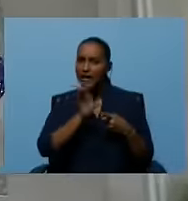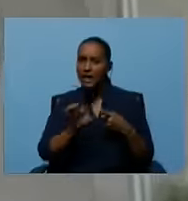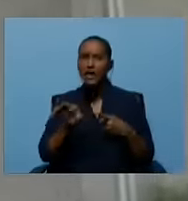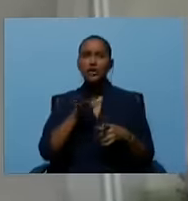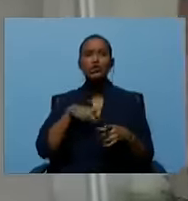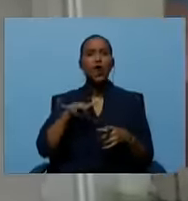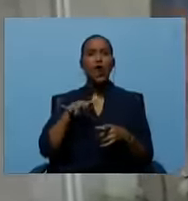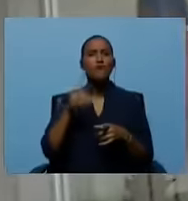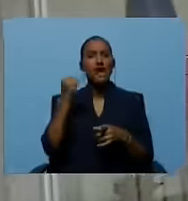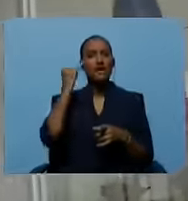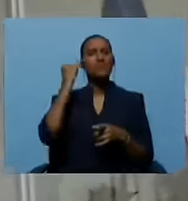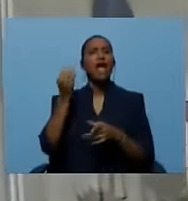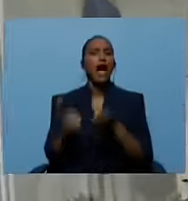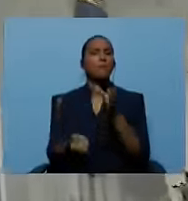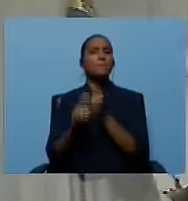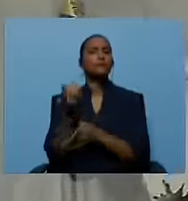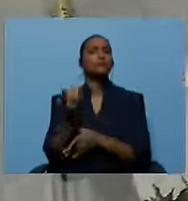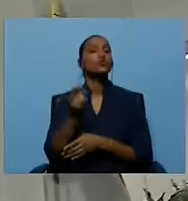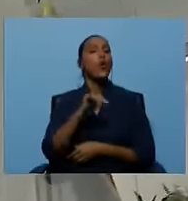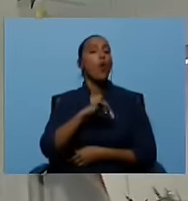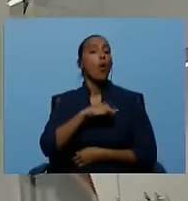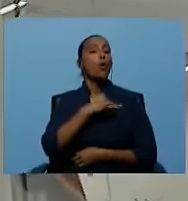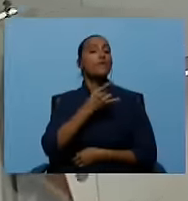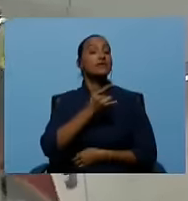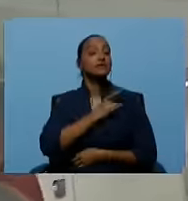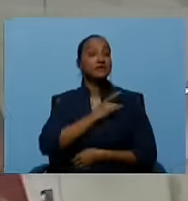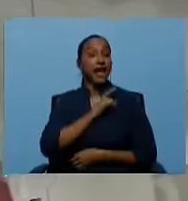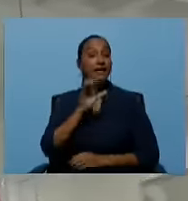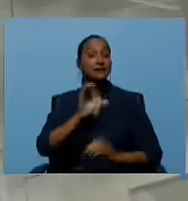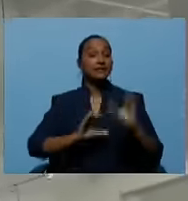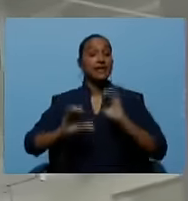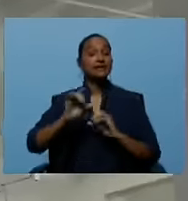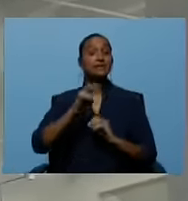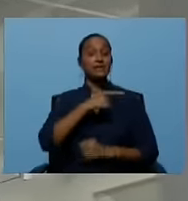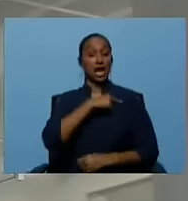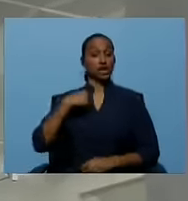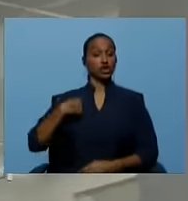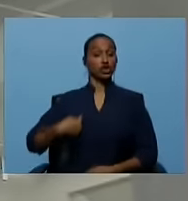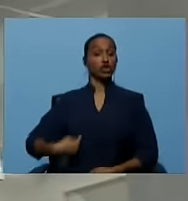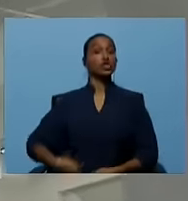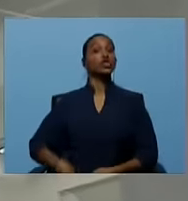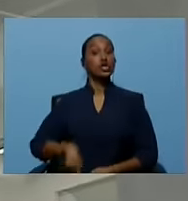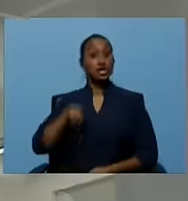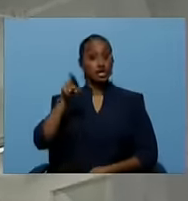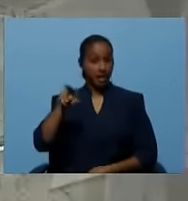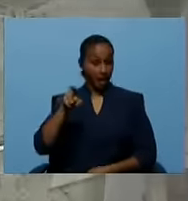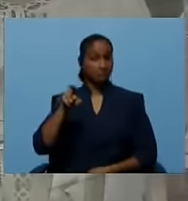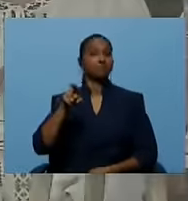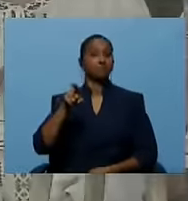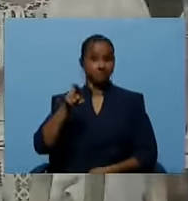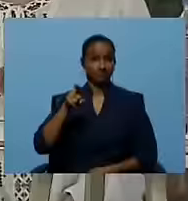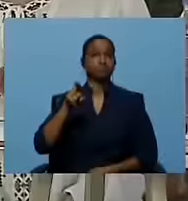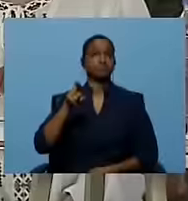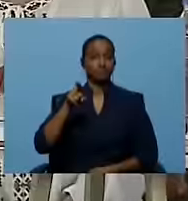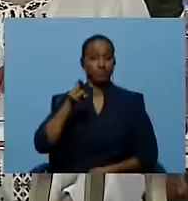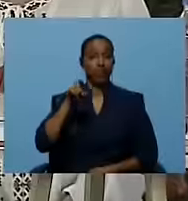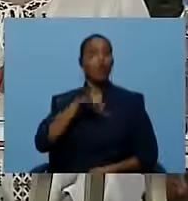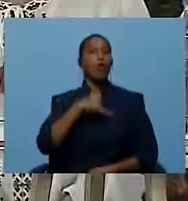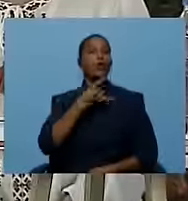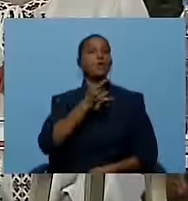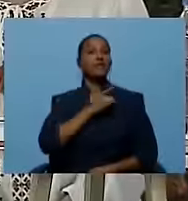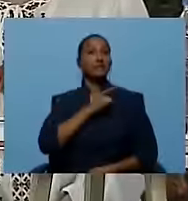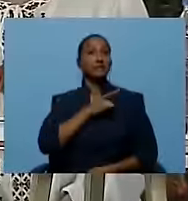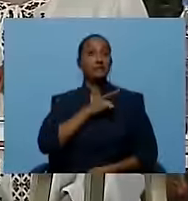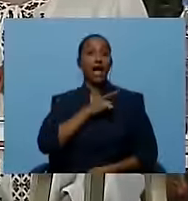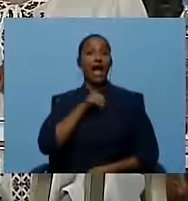la Universidad de las Ciencias de Shenzhen en China, y la Universidad de las Ciencias de Shenzhen va a ser una universidad